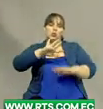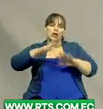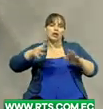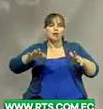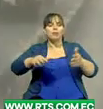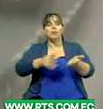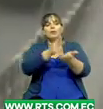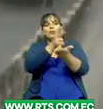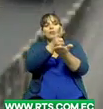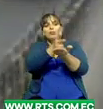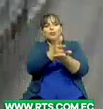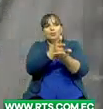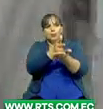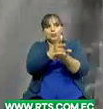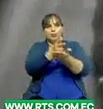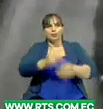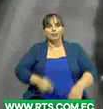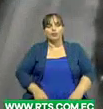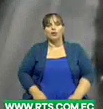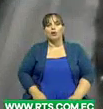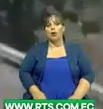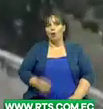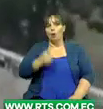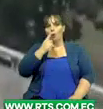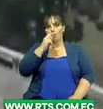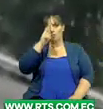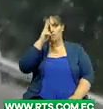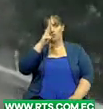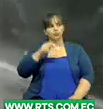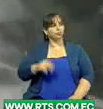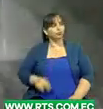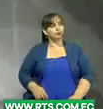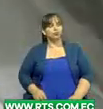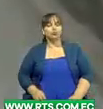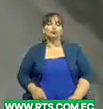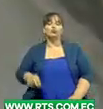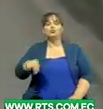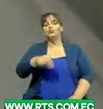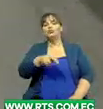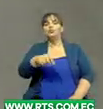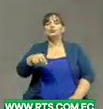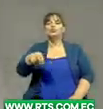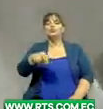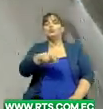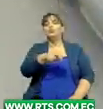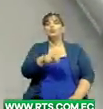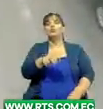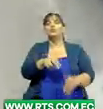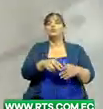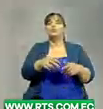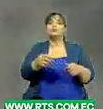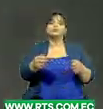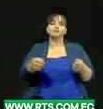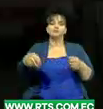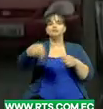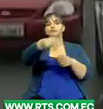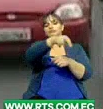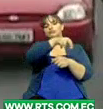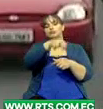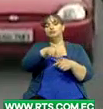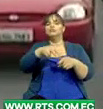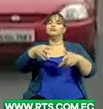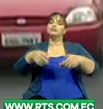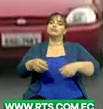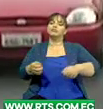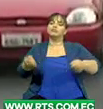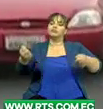al mismo. Empieza a hacer su recorrido por la ciudad. Sin embargo, a la altura de la avenida Francisco de Orellana,